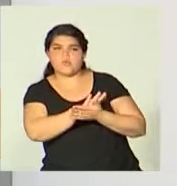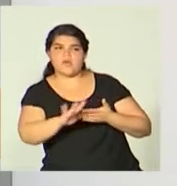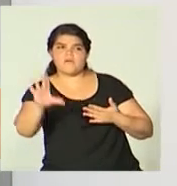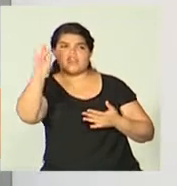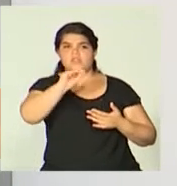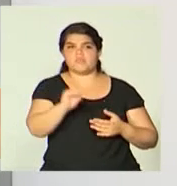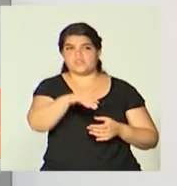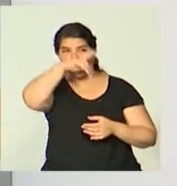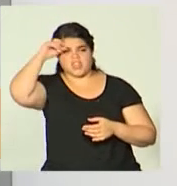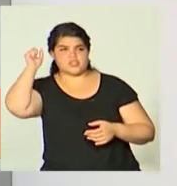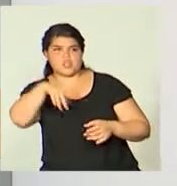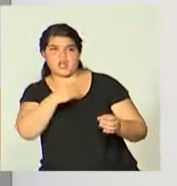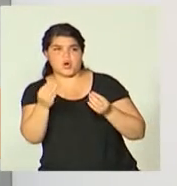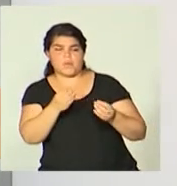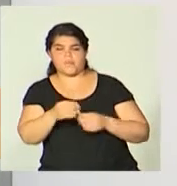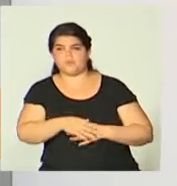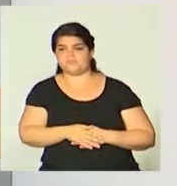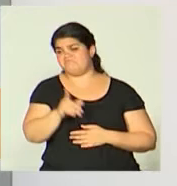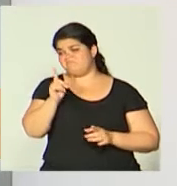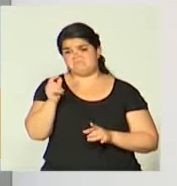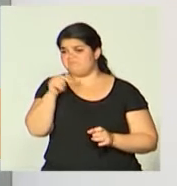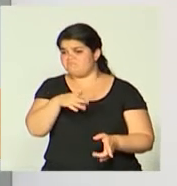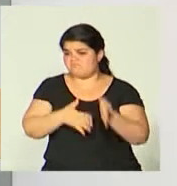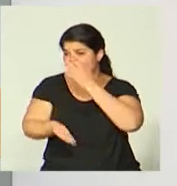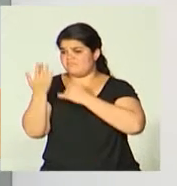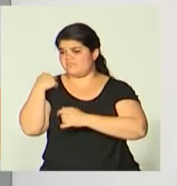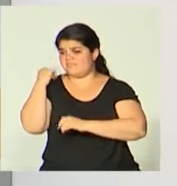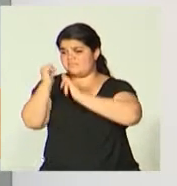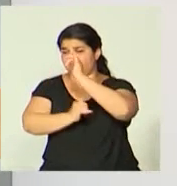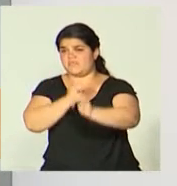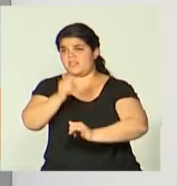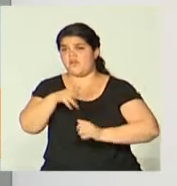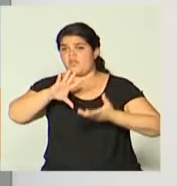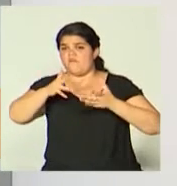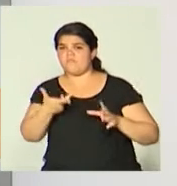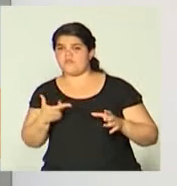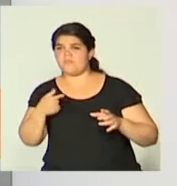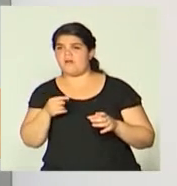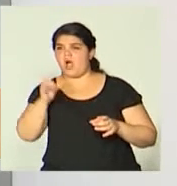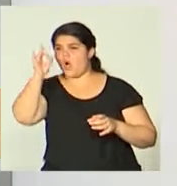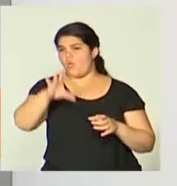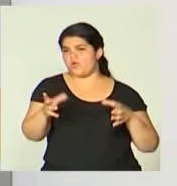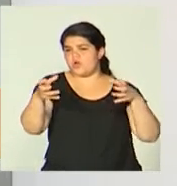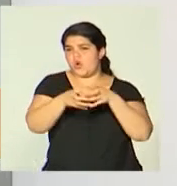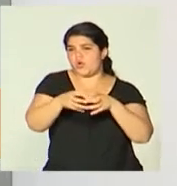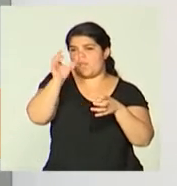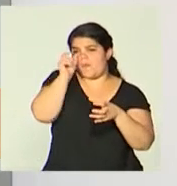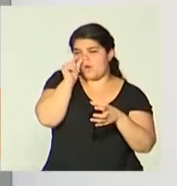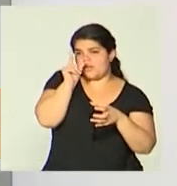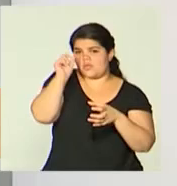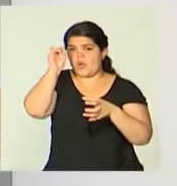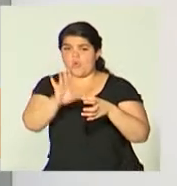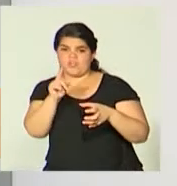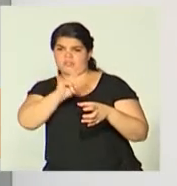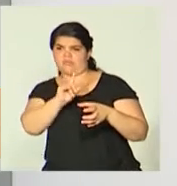nacional? Lo que vos decías, va a haber una composición que ya no va a ser tan monocolor, no se va a poder votar a libro cerrado